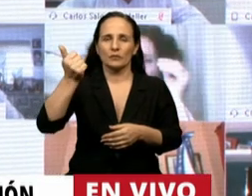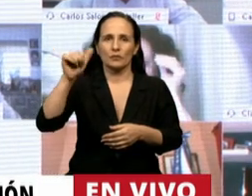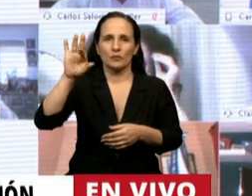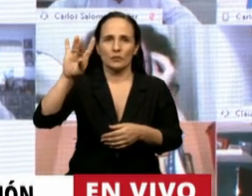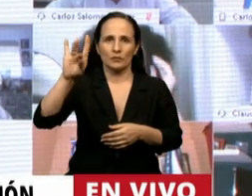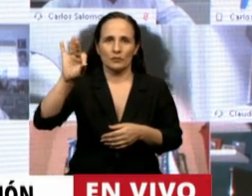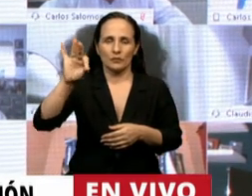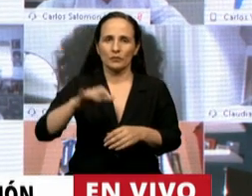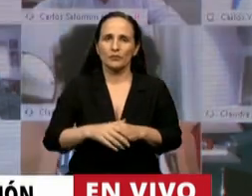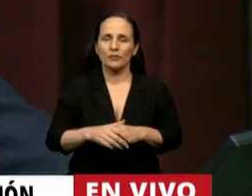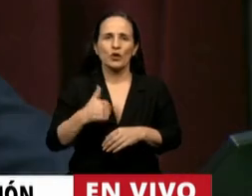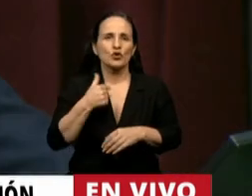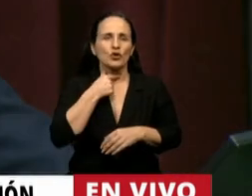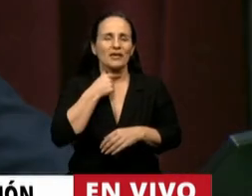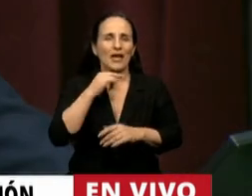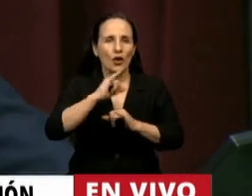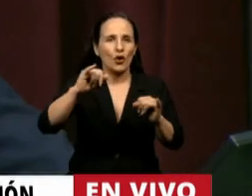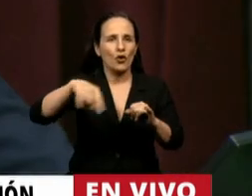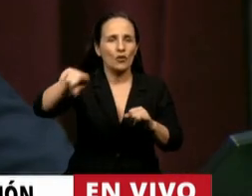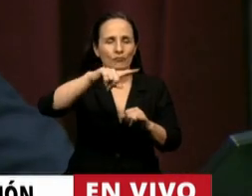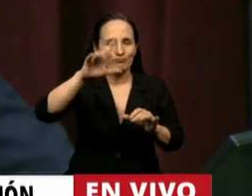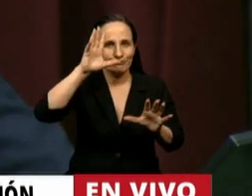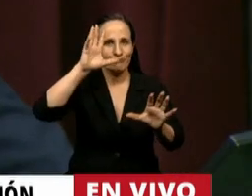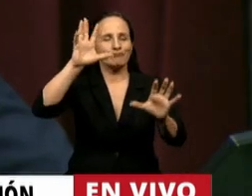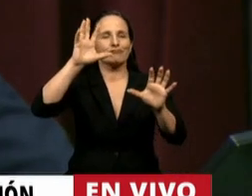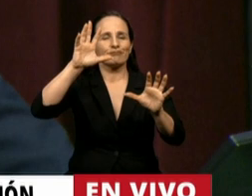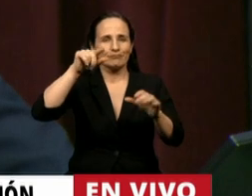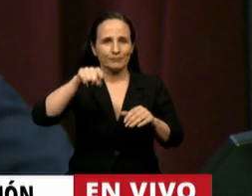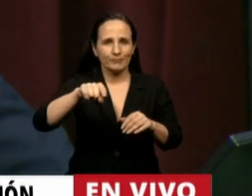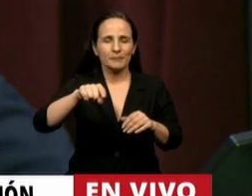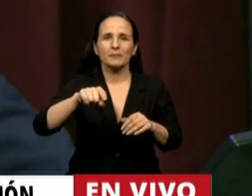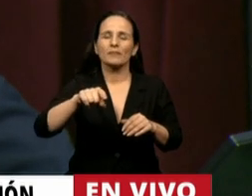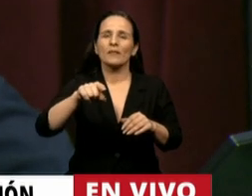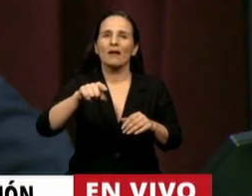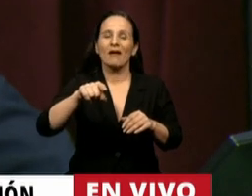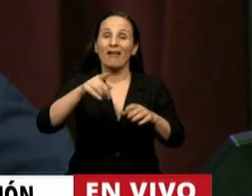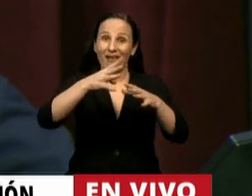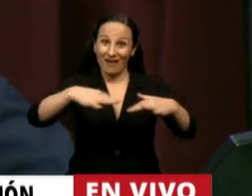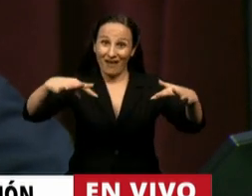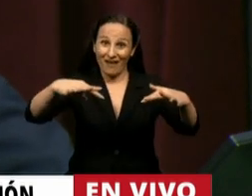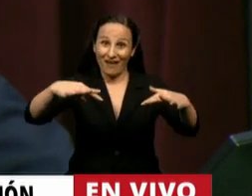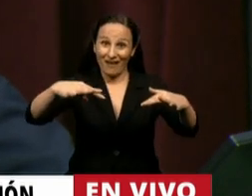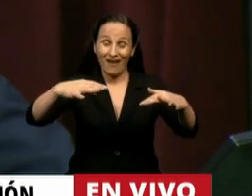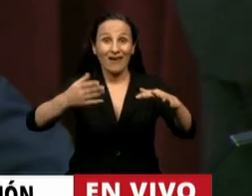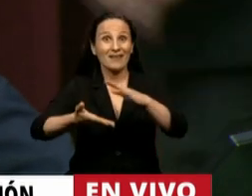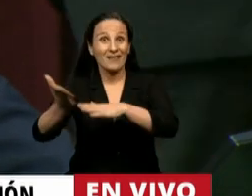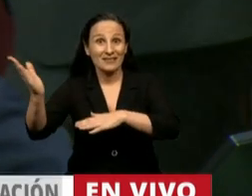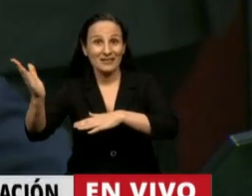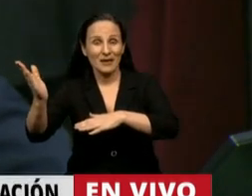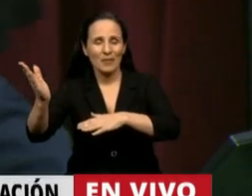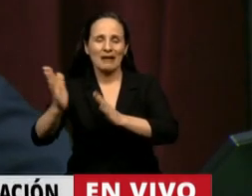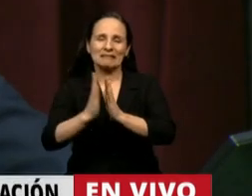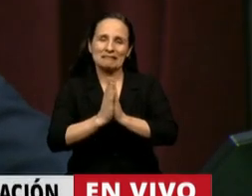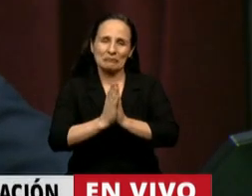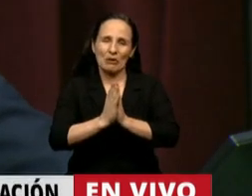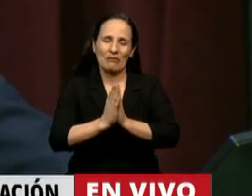Buca Yo quiero recordarle a los diputados Y diputadas que cuando abandonan el recinto por favor hagan el del